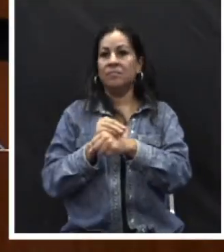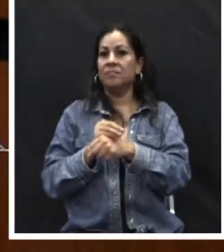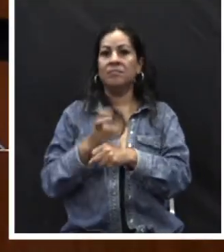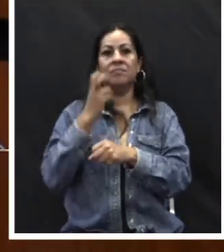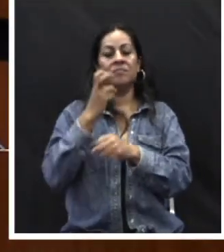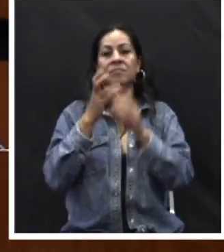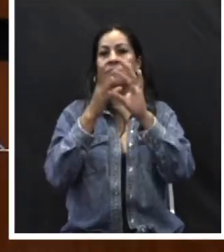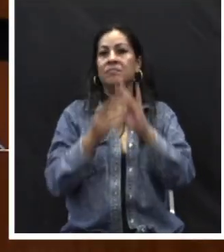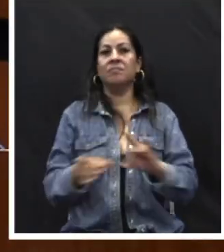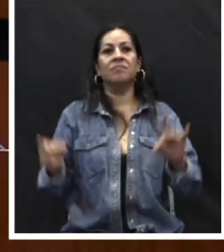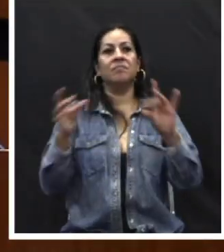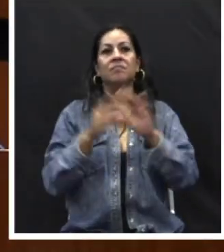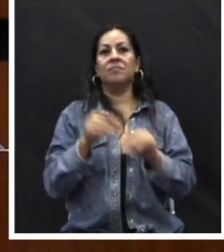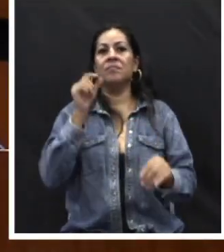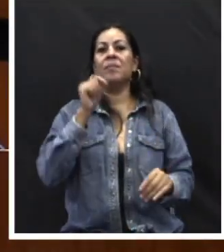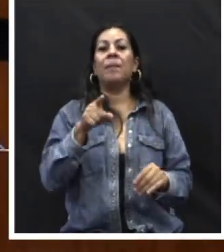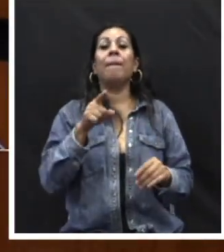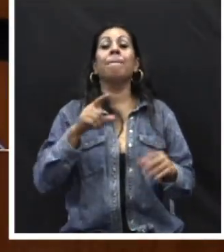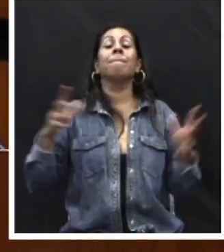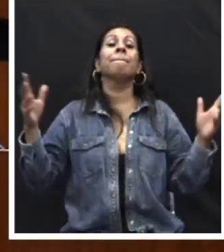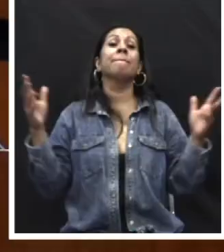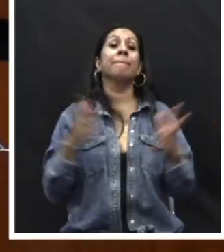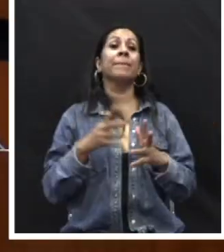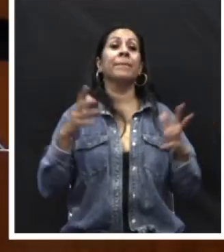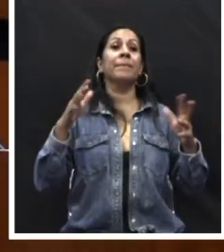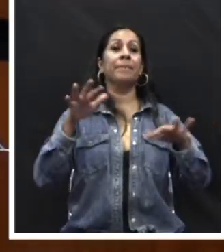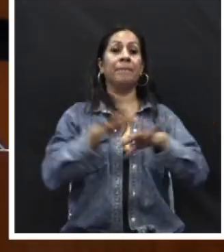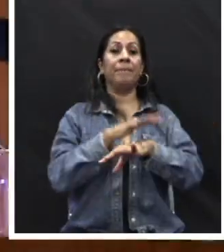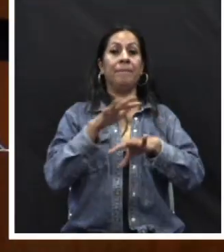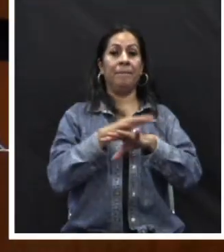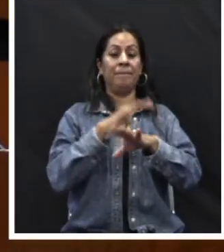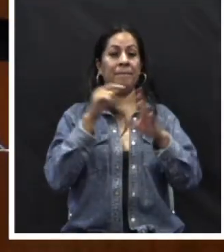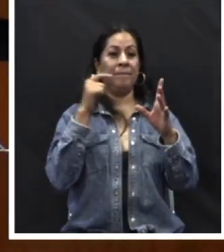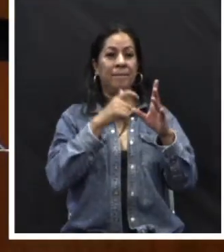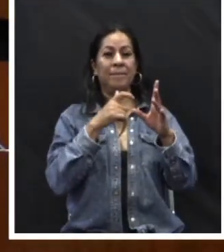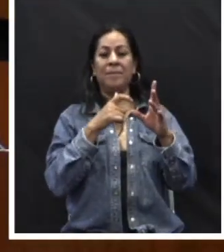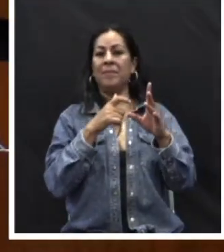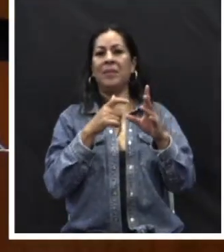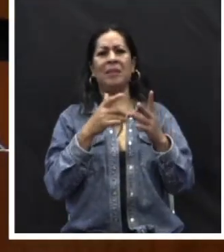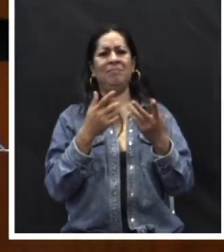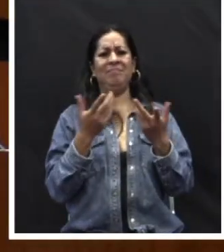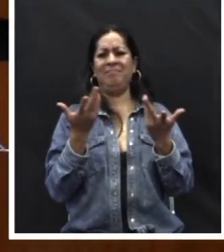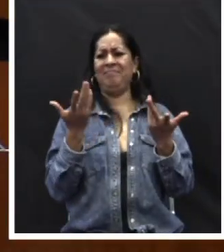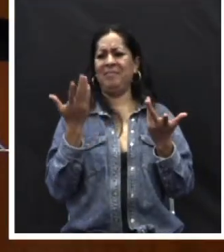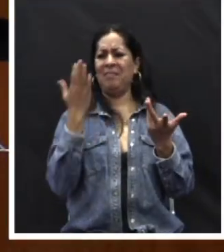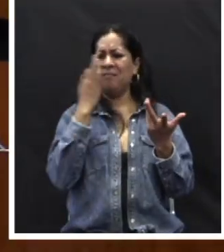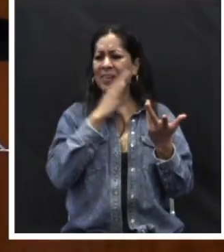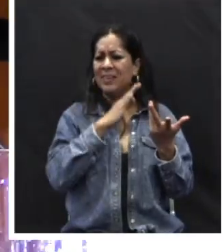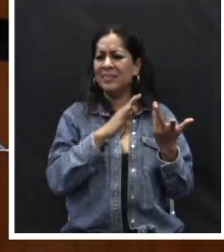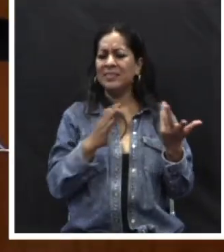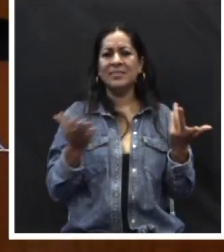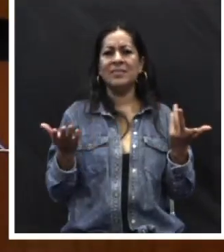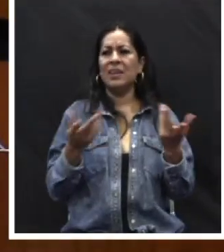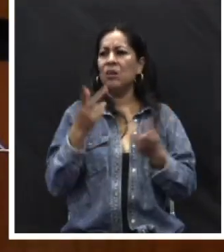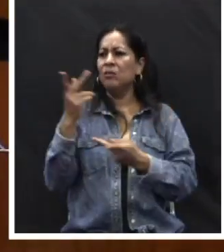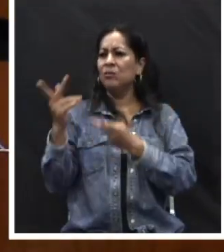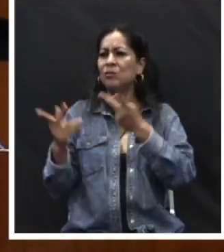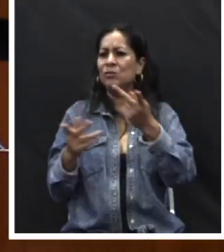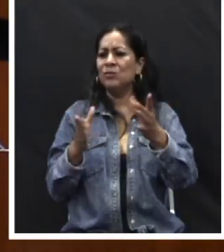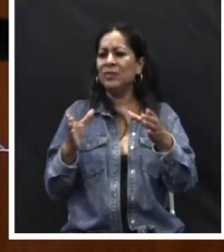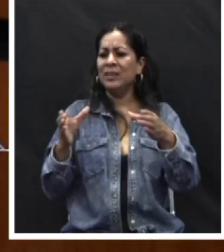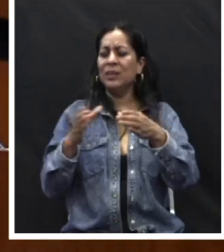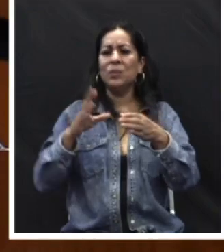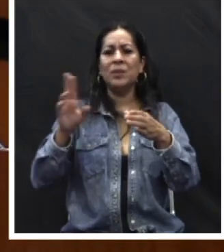He señalado además que la construcción de esta reforma fue totalmente irregular. No hubo consulta de la